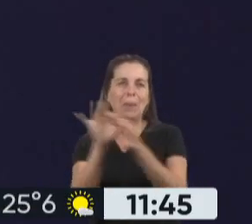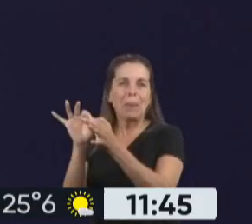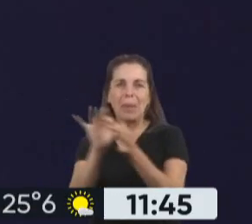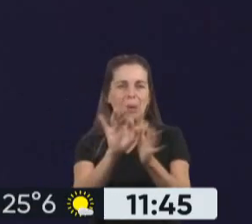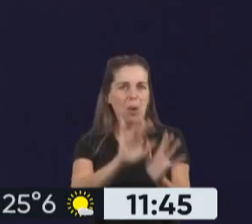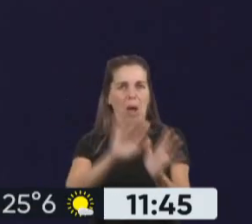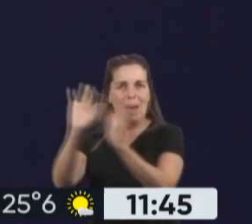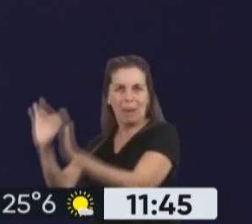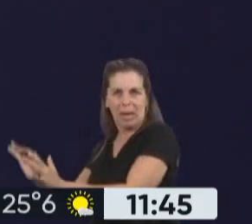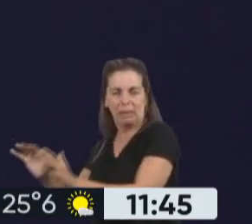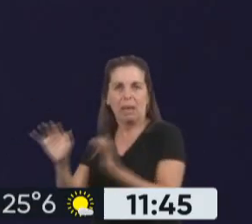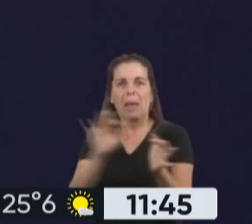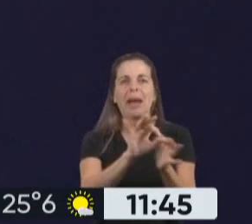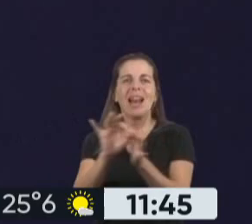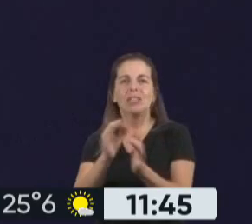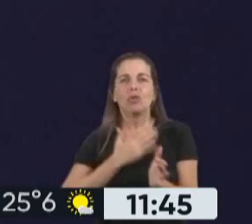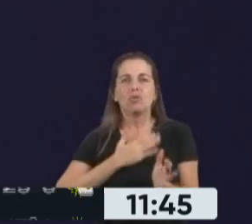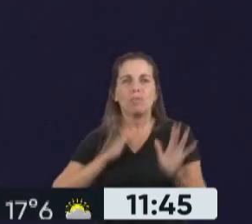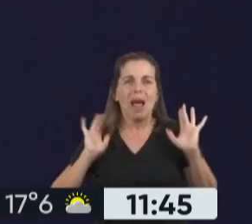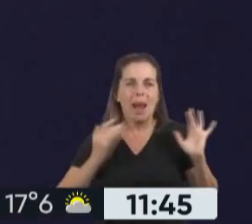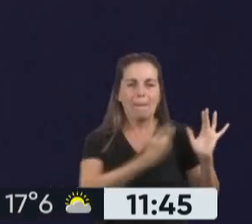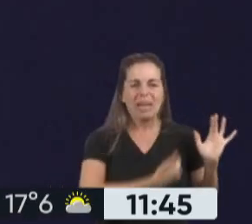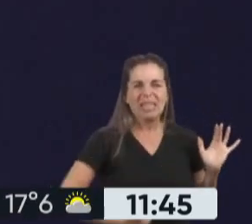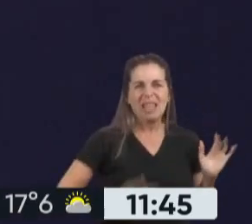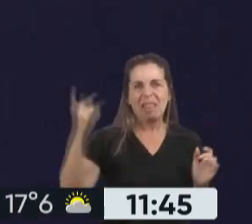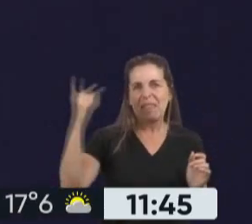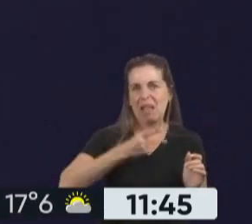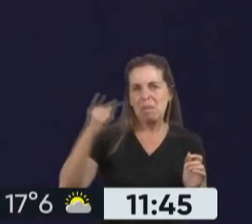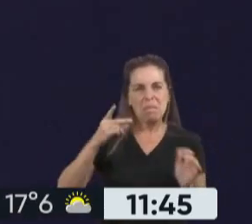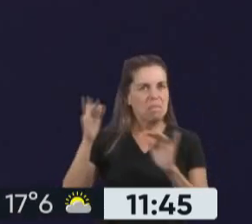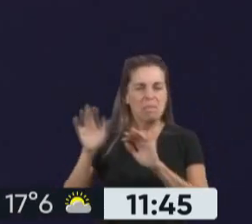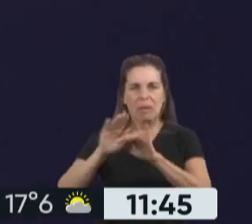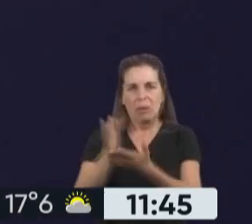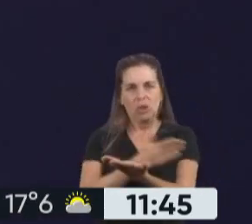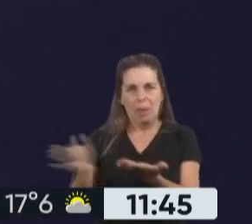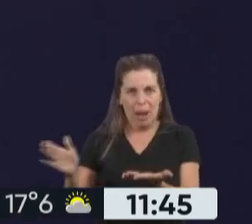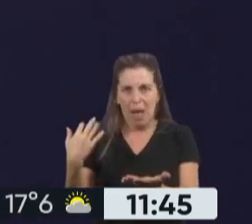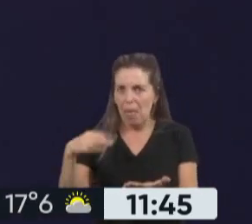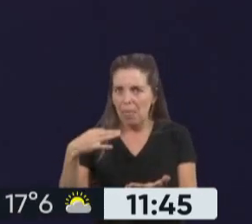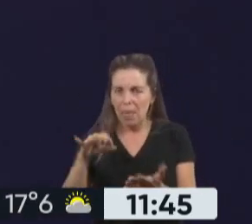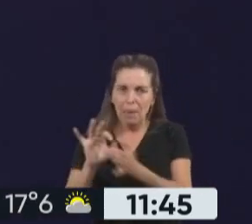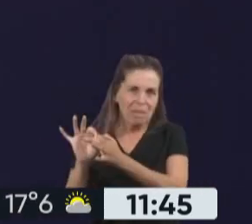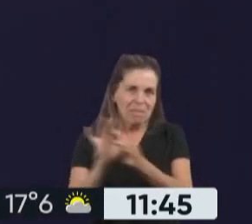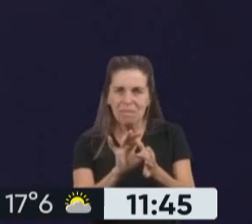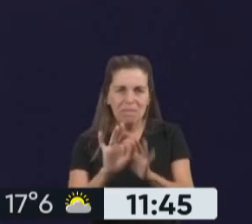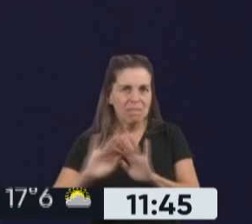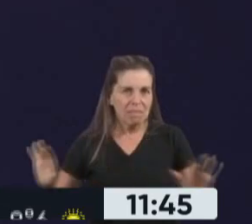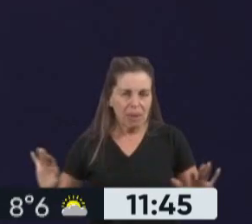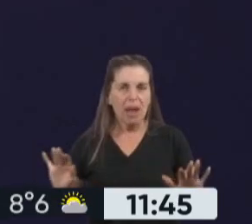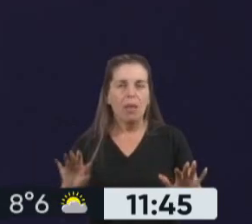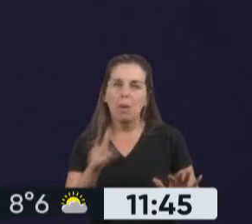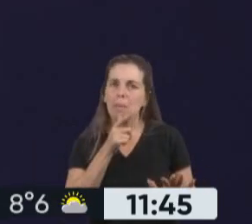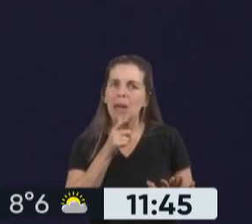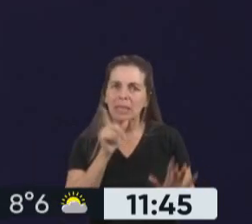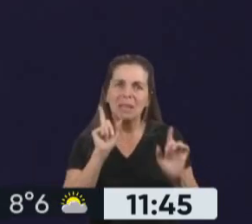dos mandatarios a título casi personal, ¿no? Así que, bueno, nos parece que ocurrió